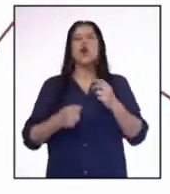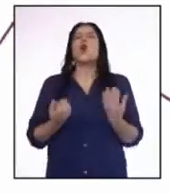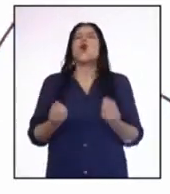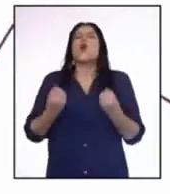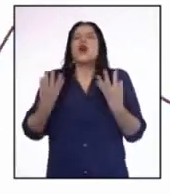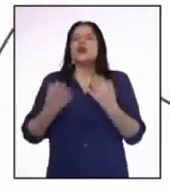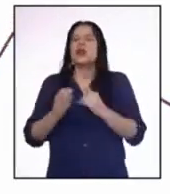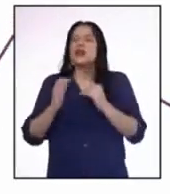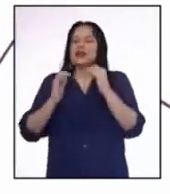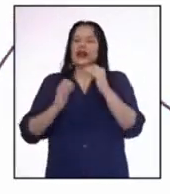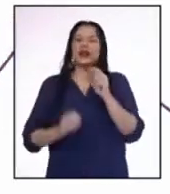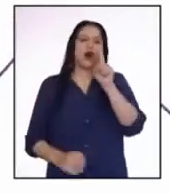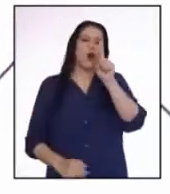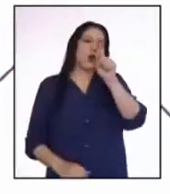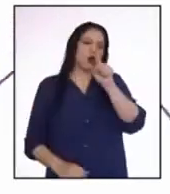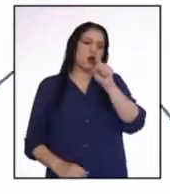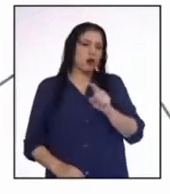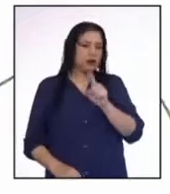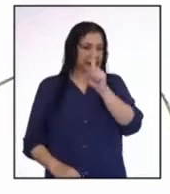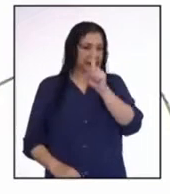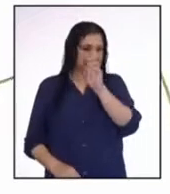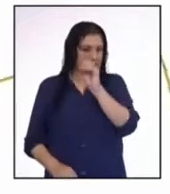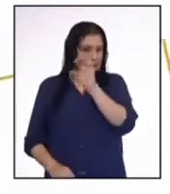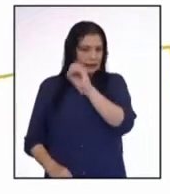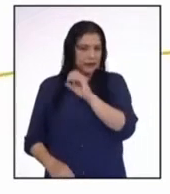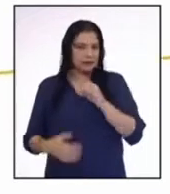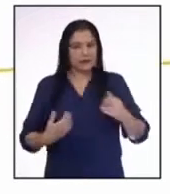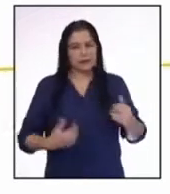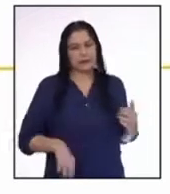100.